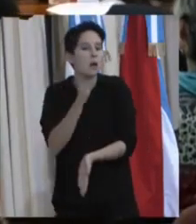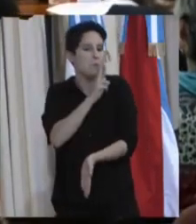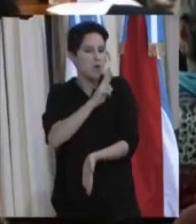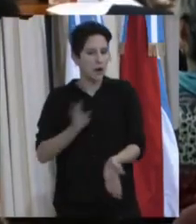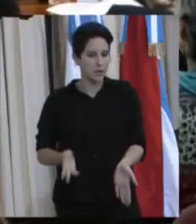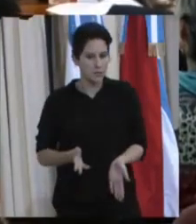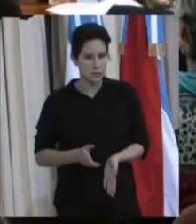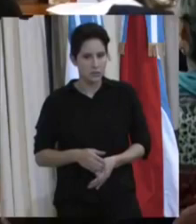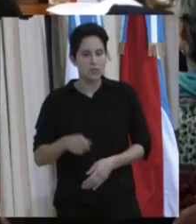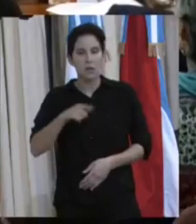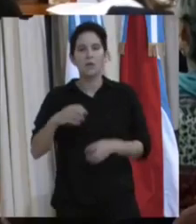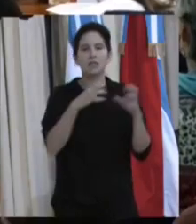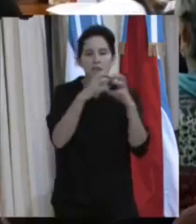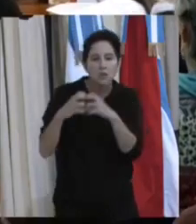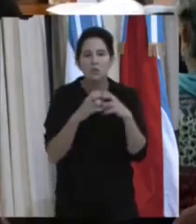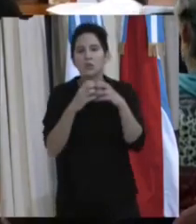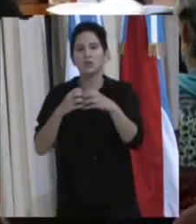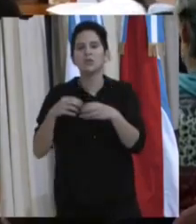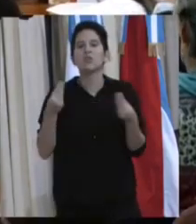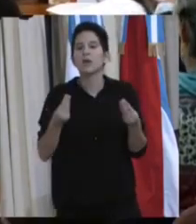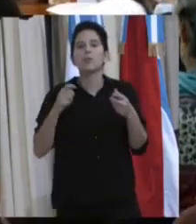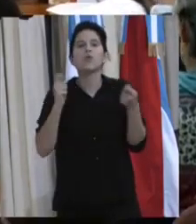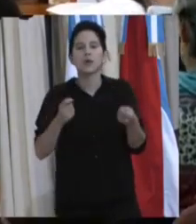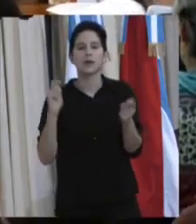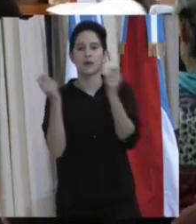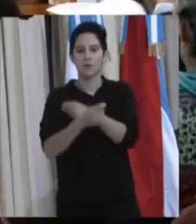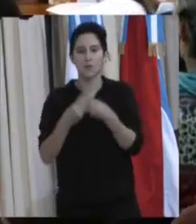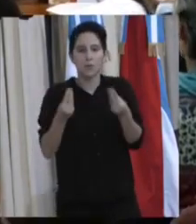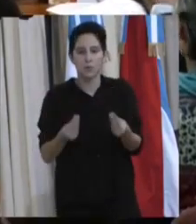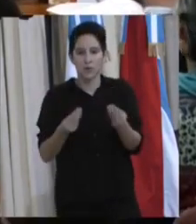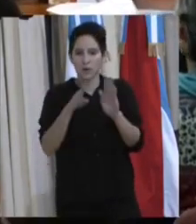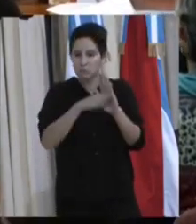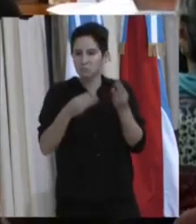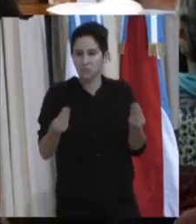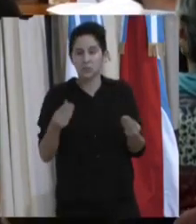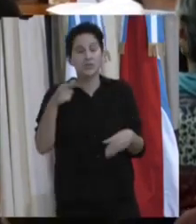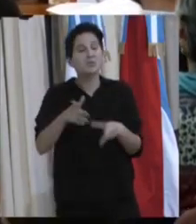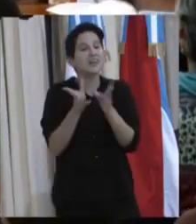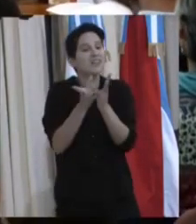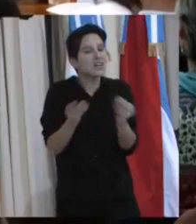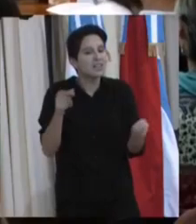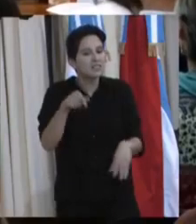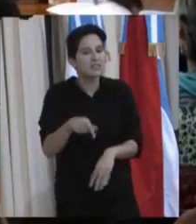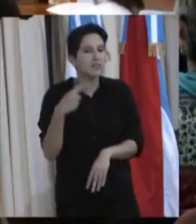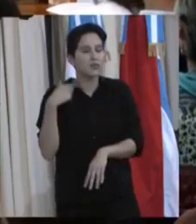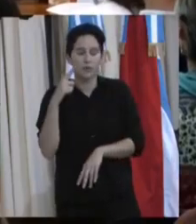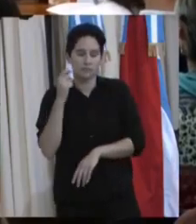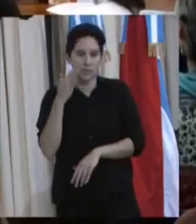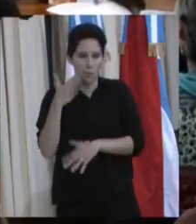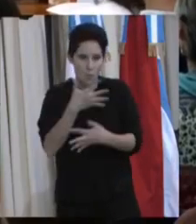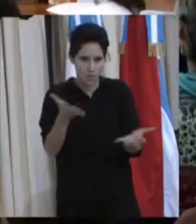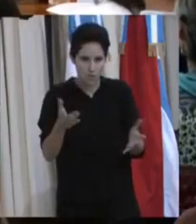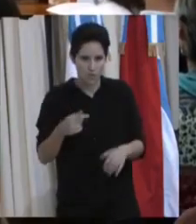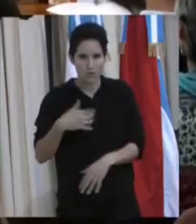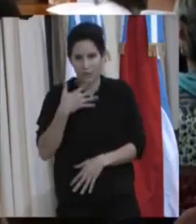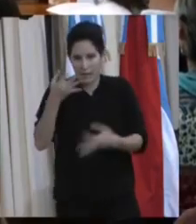tienen también discutiendo los principios de la reforma. Entonces, para cerrar, porque estas no se las muestro, me tienen que creer nomás que